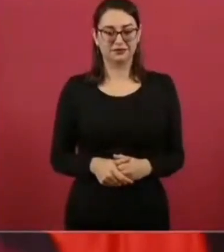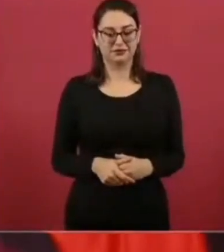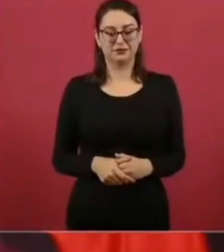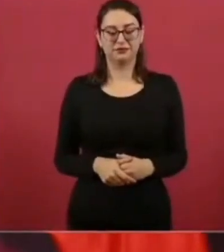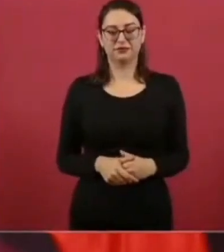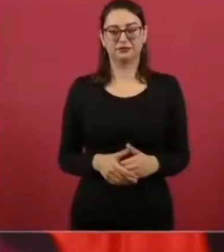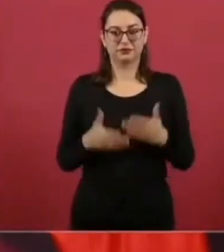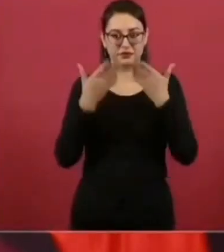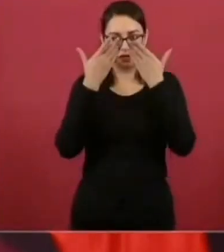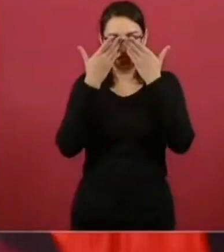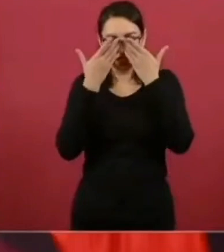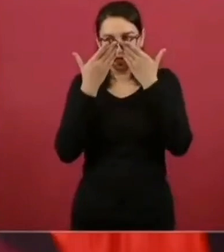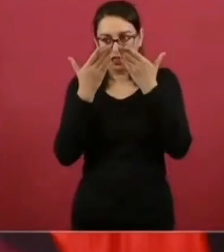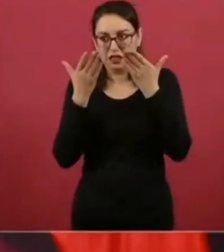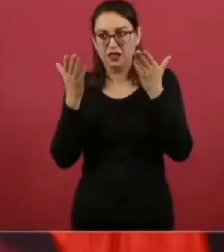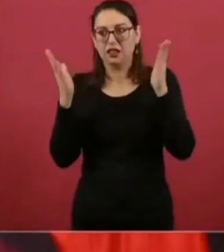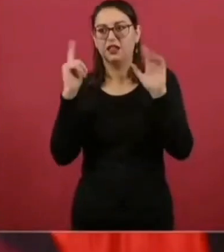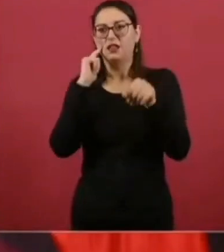sobre otras cosas.